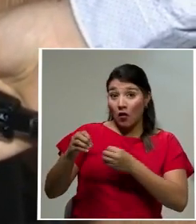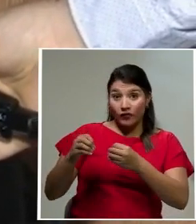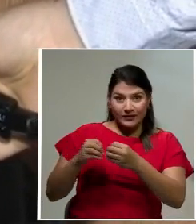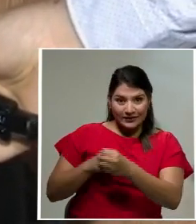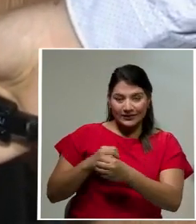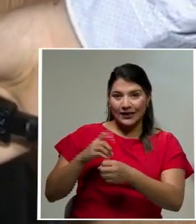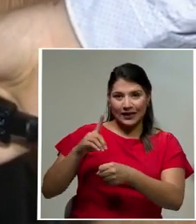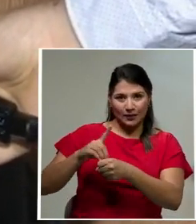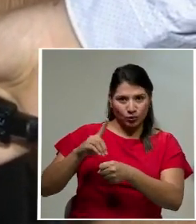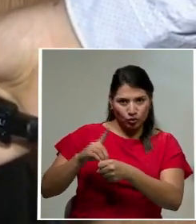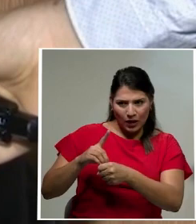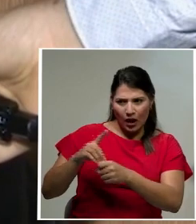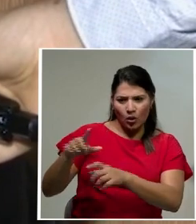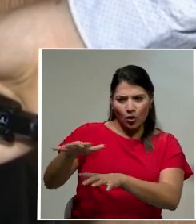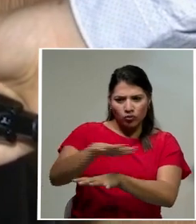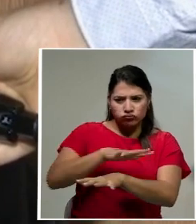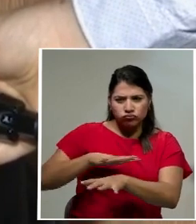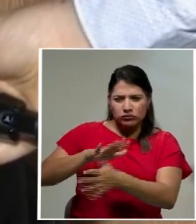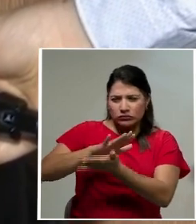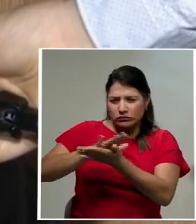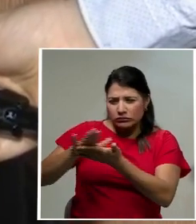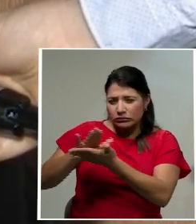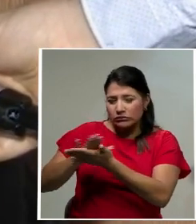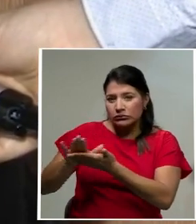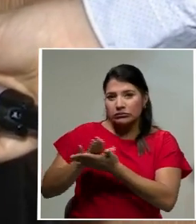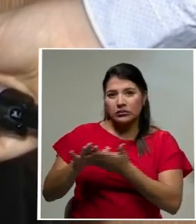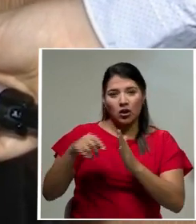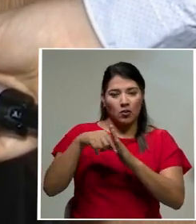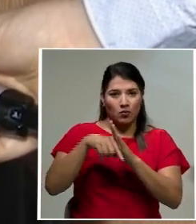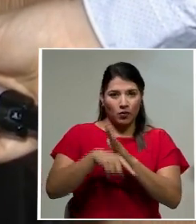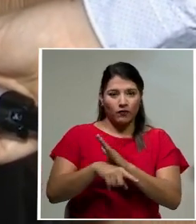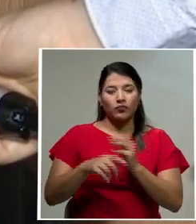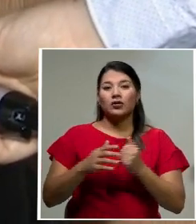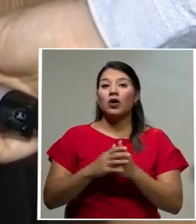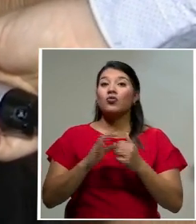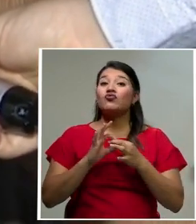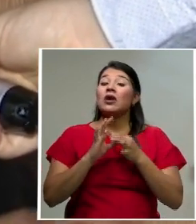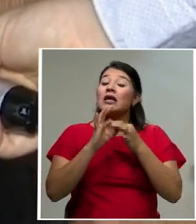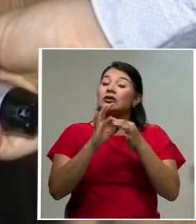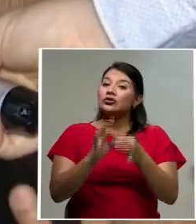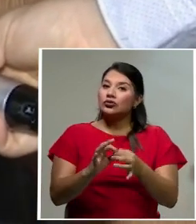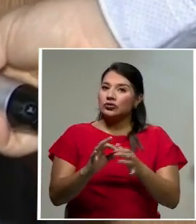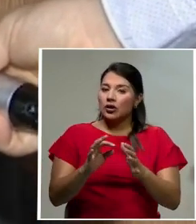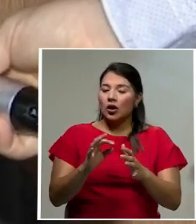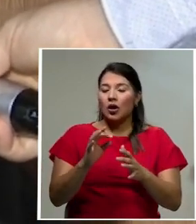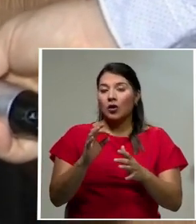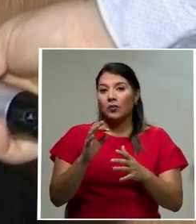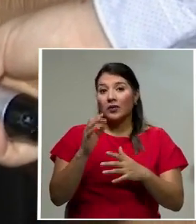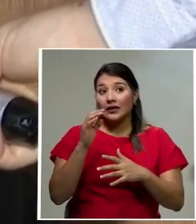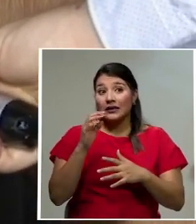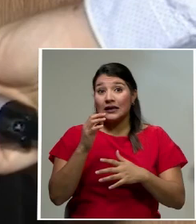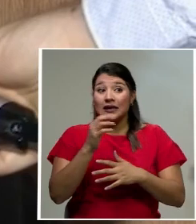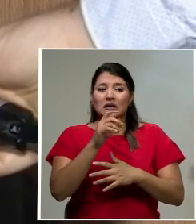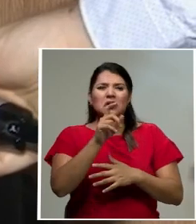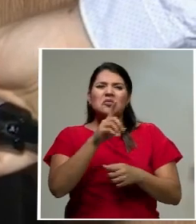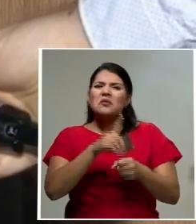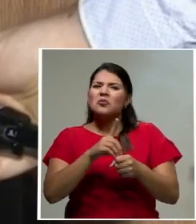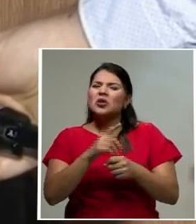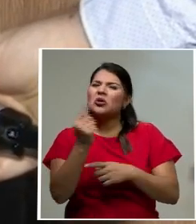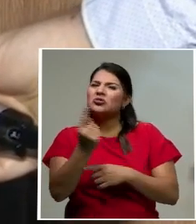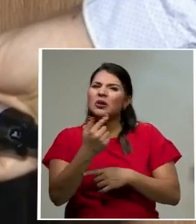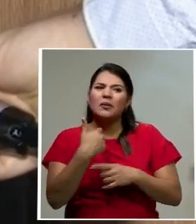profunda. Con respecto a algún tipo de reunión que él hubiera tenido, porque los diputados constantemente tienen ese tipo de